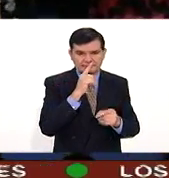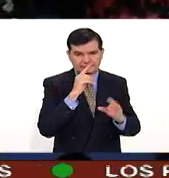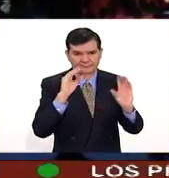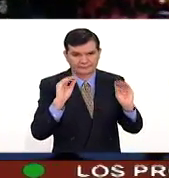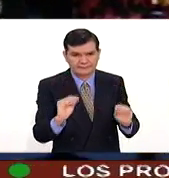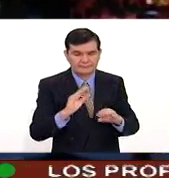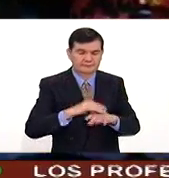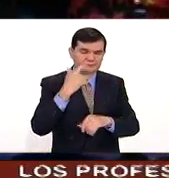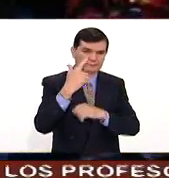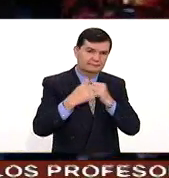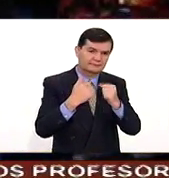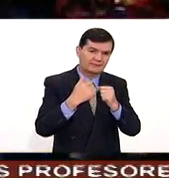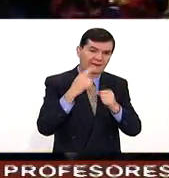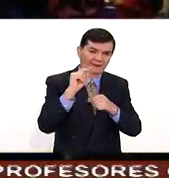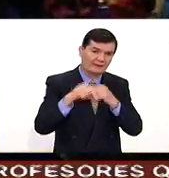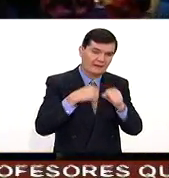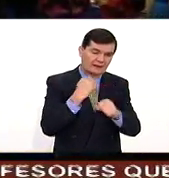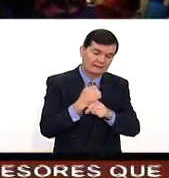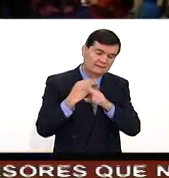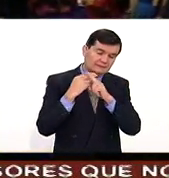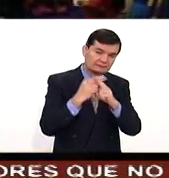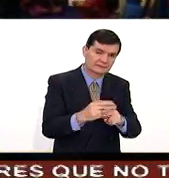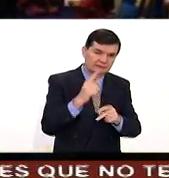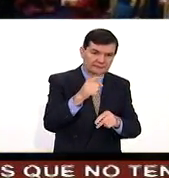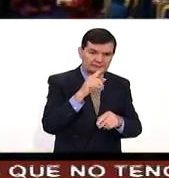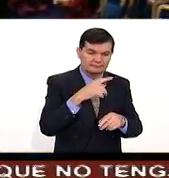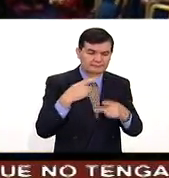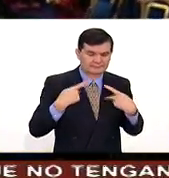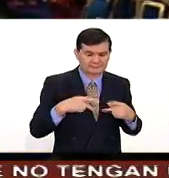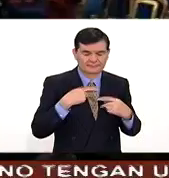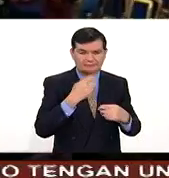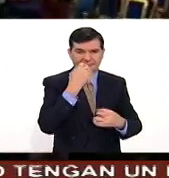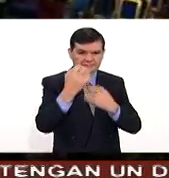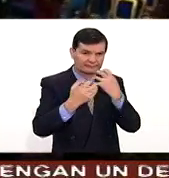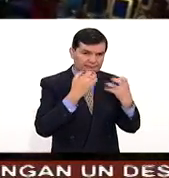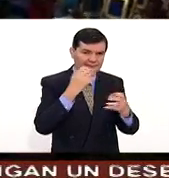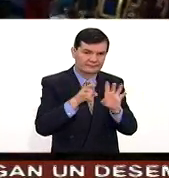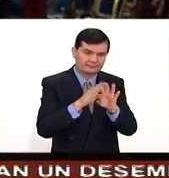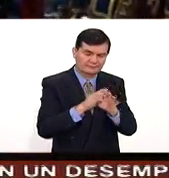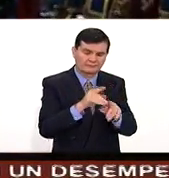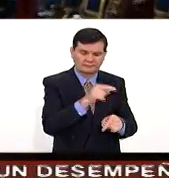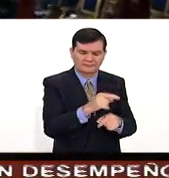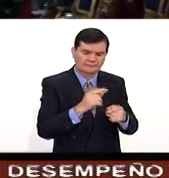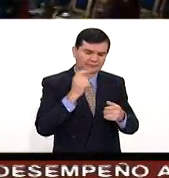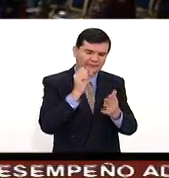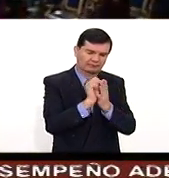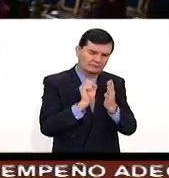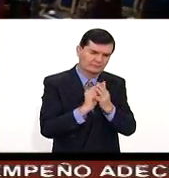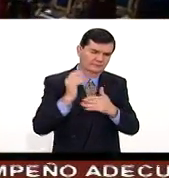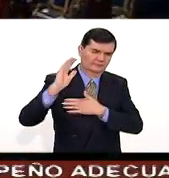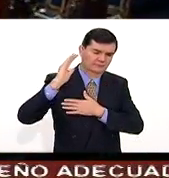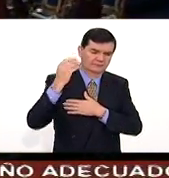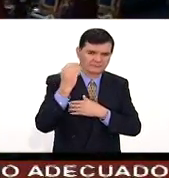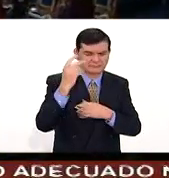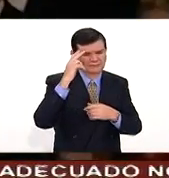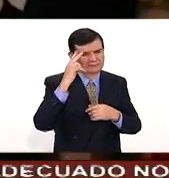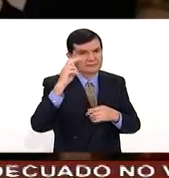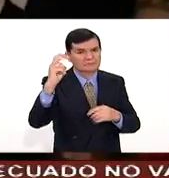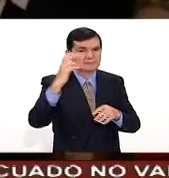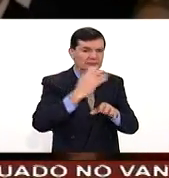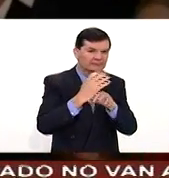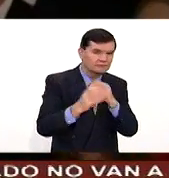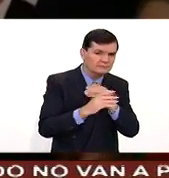silenciado durante más de 7 décadas, la voz de, las víctimas de un sistema que prometía mucho, sueños,